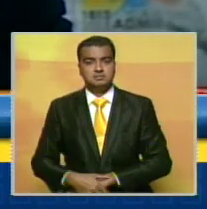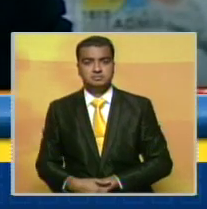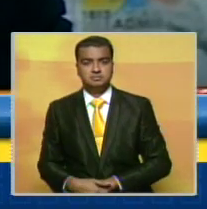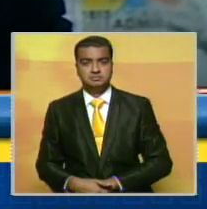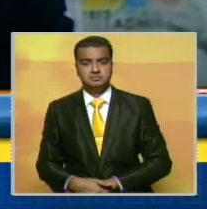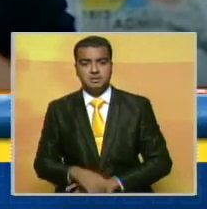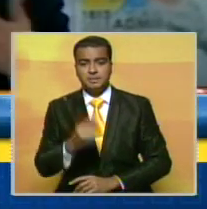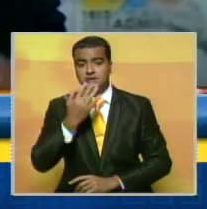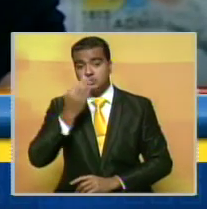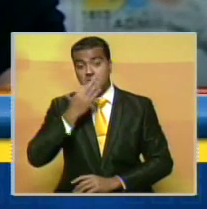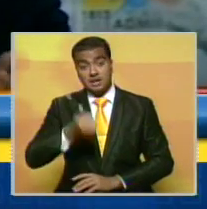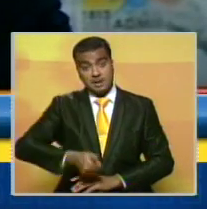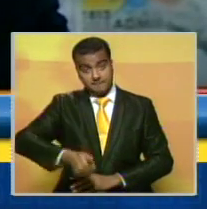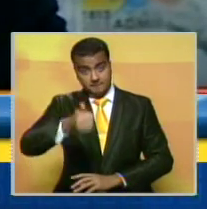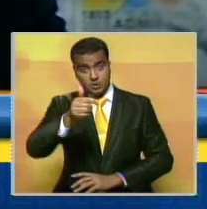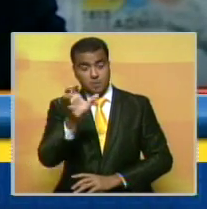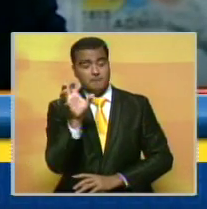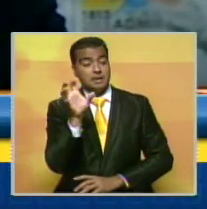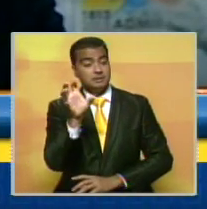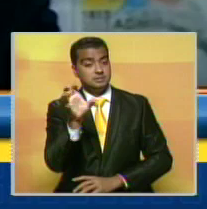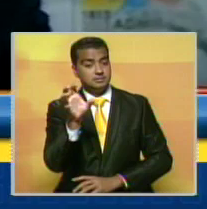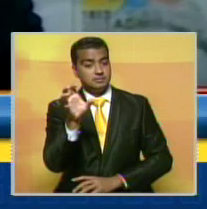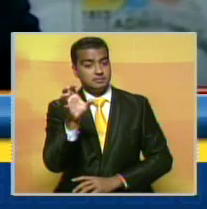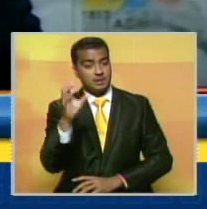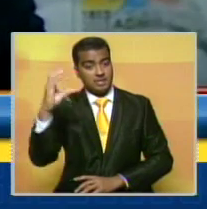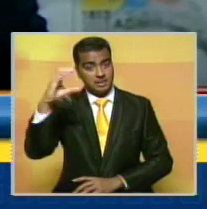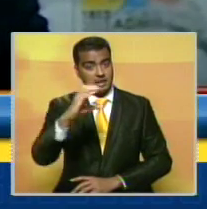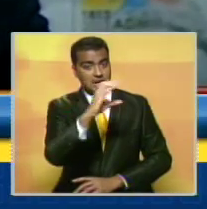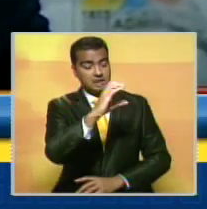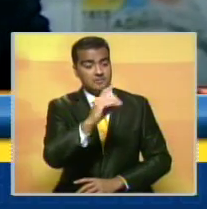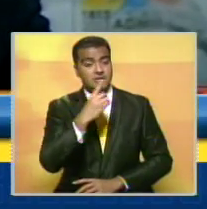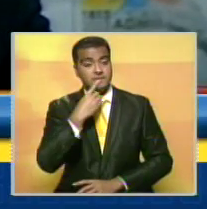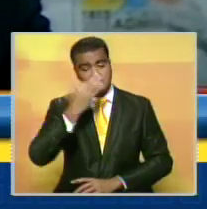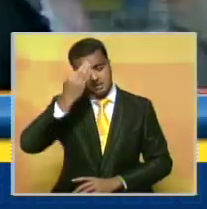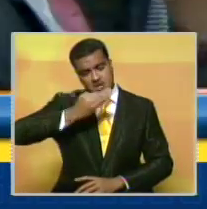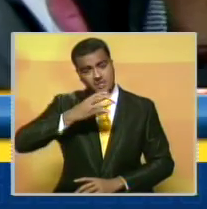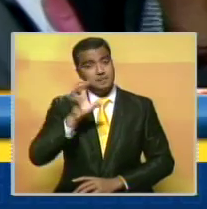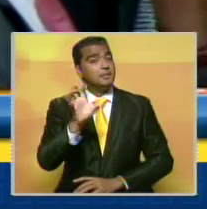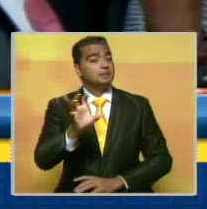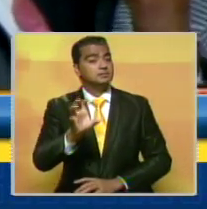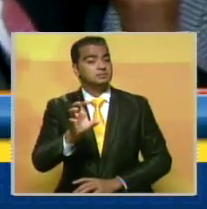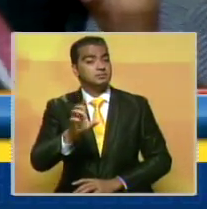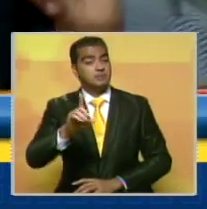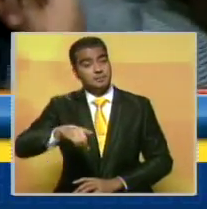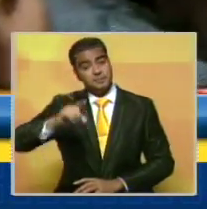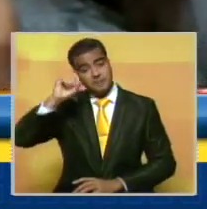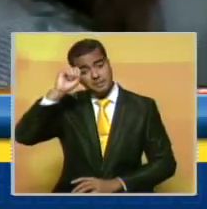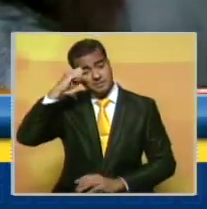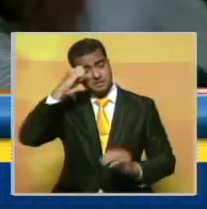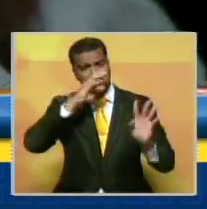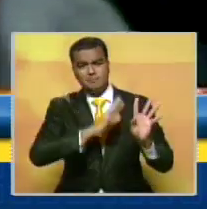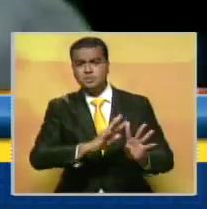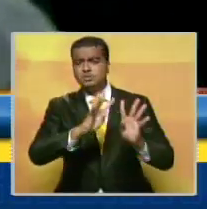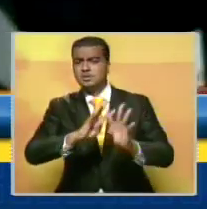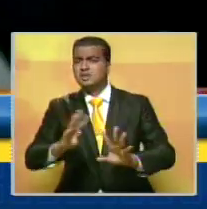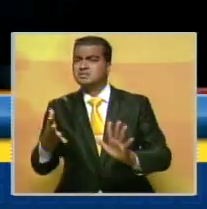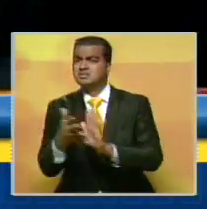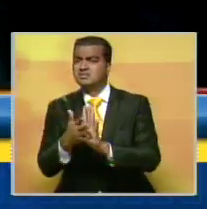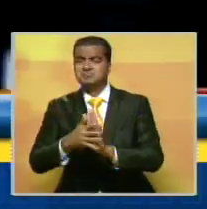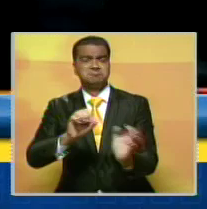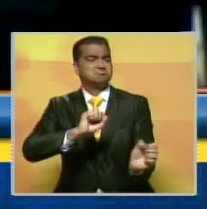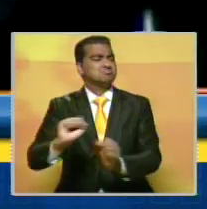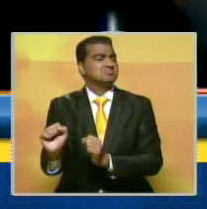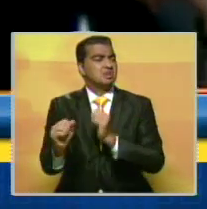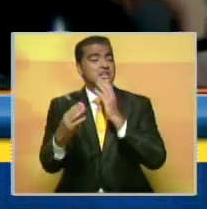Jagua aseguró que la gran mayoría de los países de la región caribeña conocen la realidad del país. Considera que las protestas constituyen un rechazo